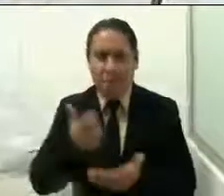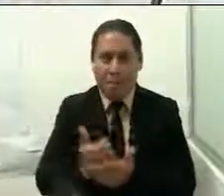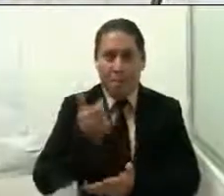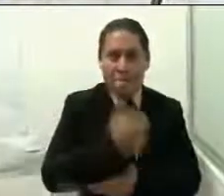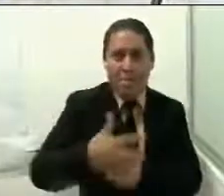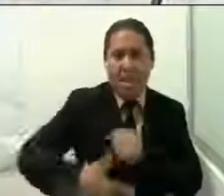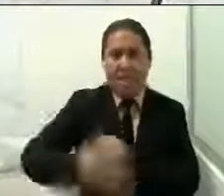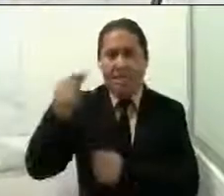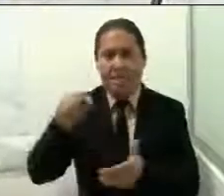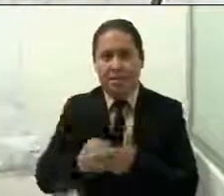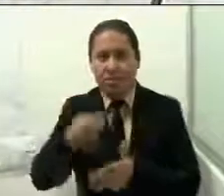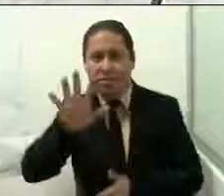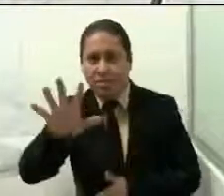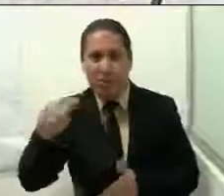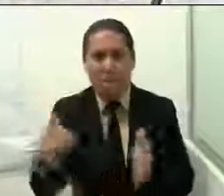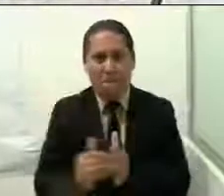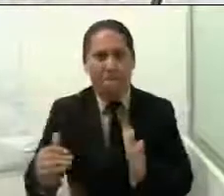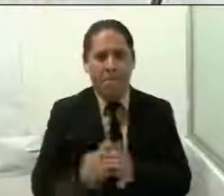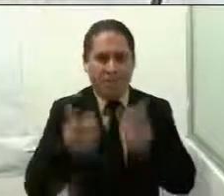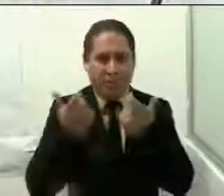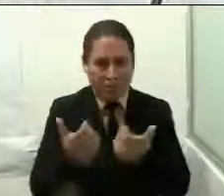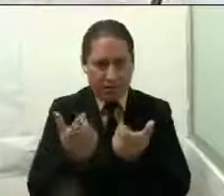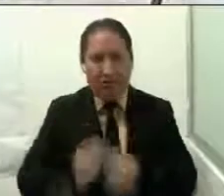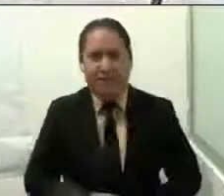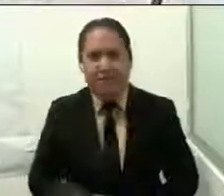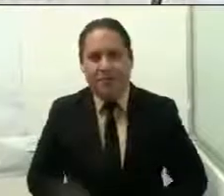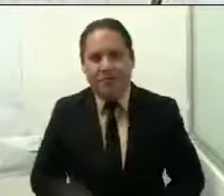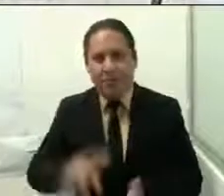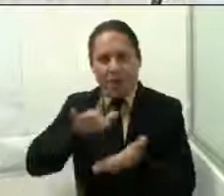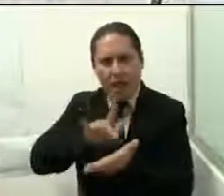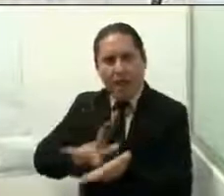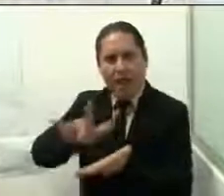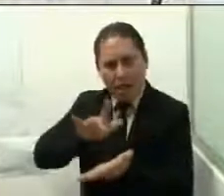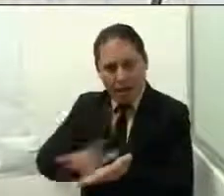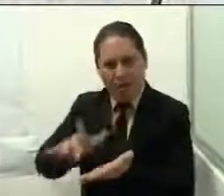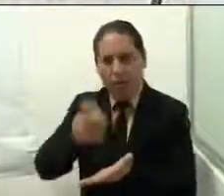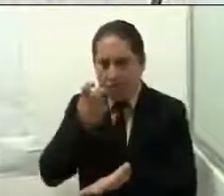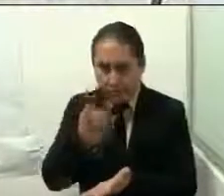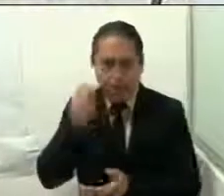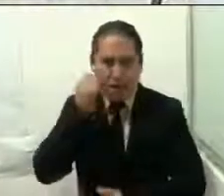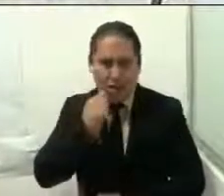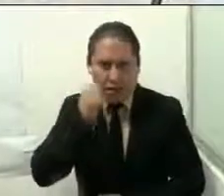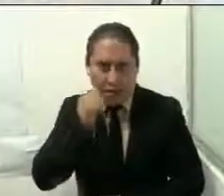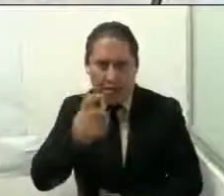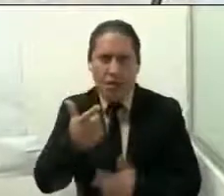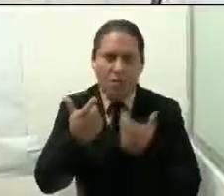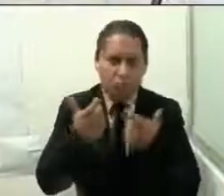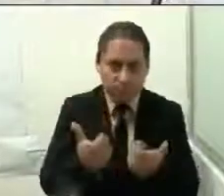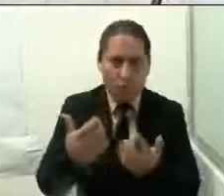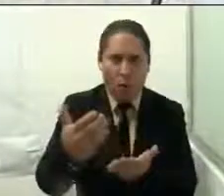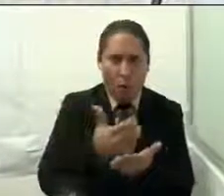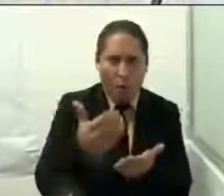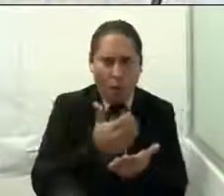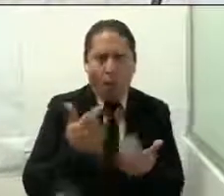15.5 millones de pesos en apoyo al sector primario secap y capitalizó el